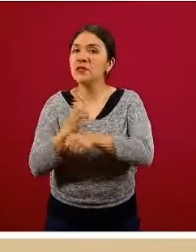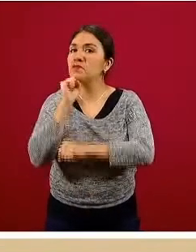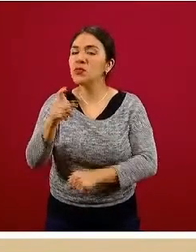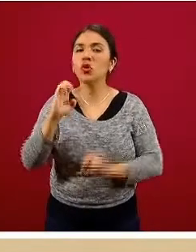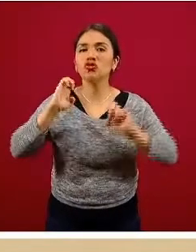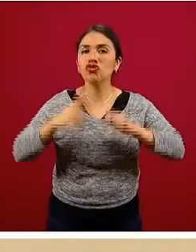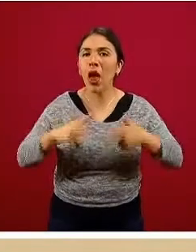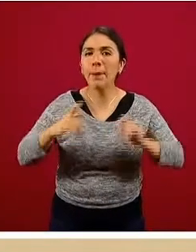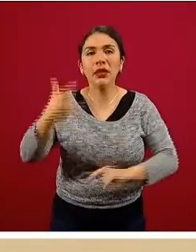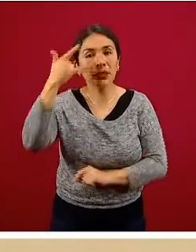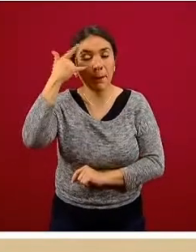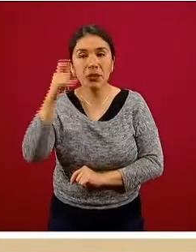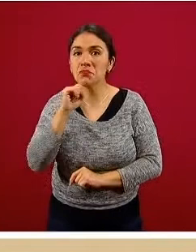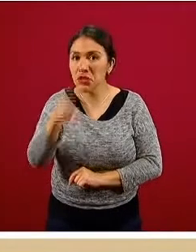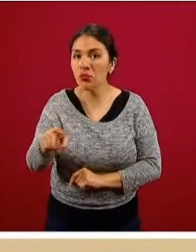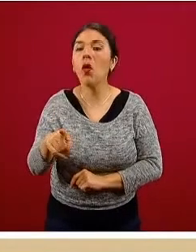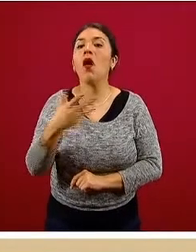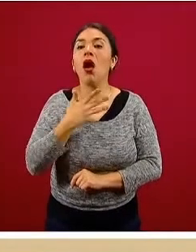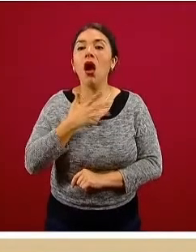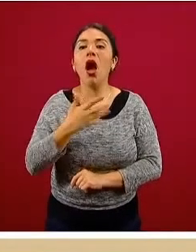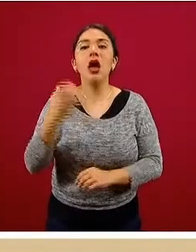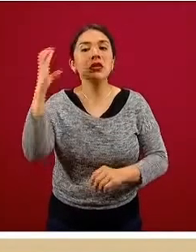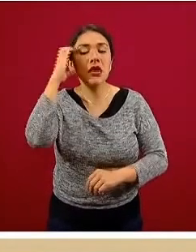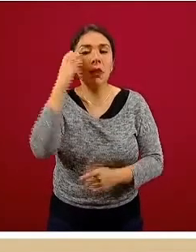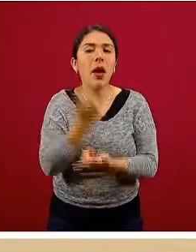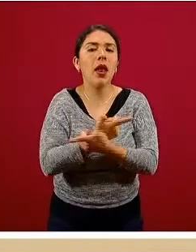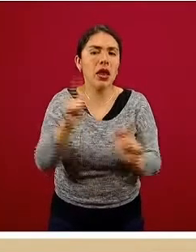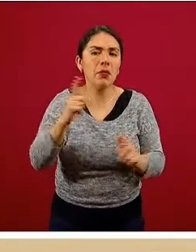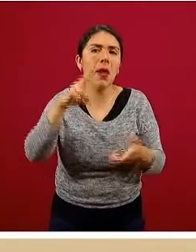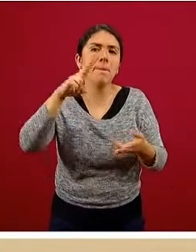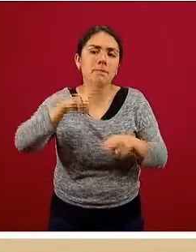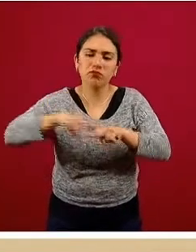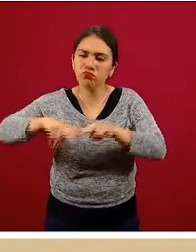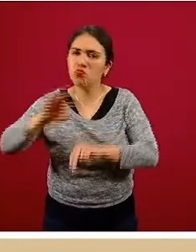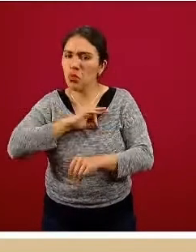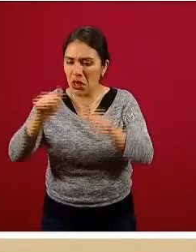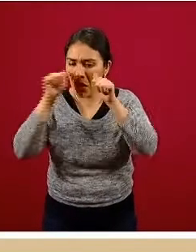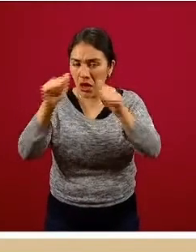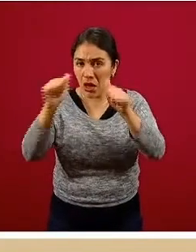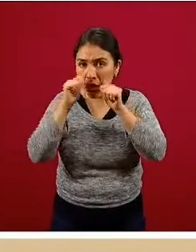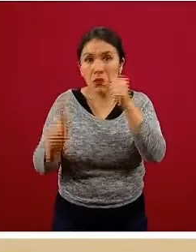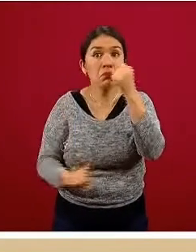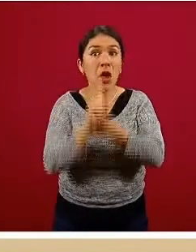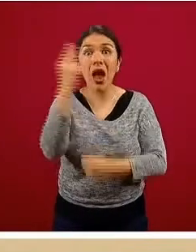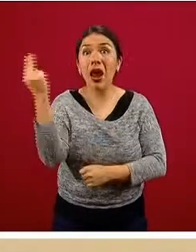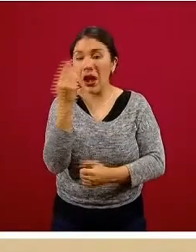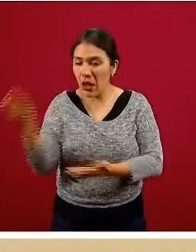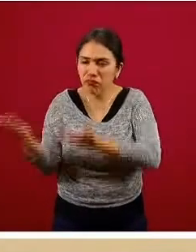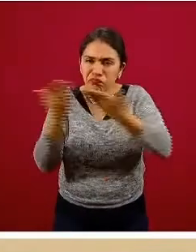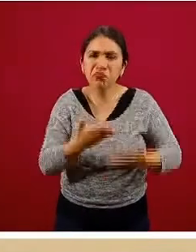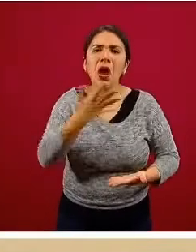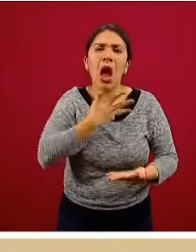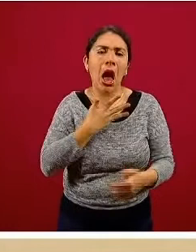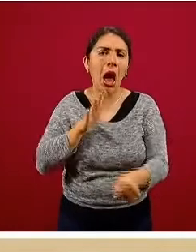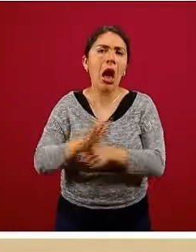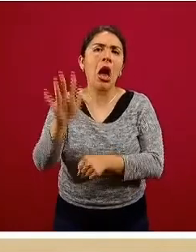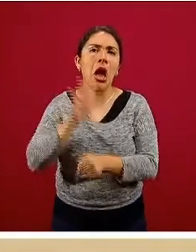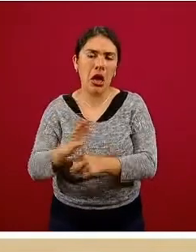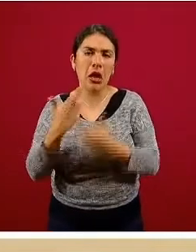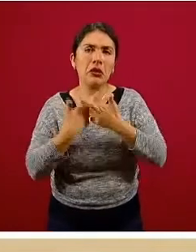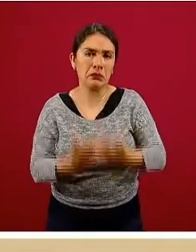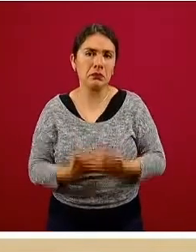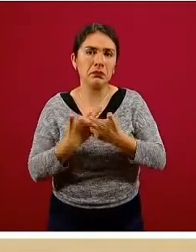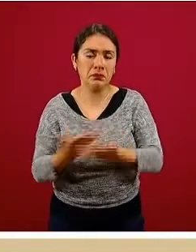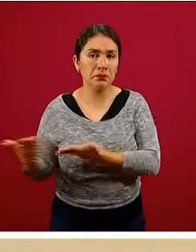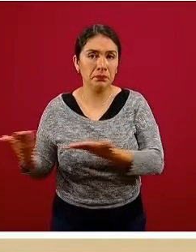Chiapas y de Campeche, y están estas camas lógicamente listas para poder en su caso y en su momento recibir